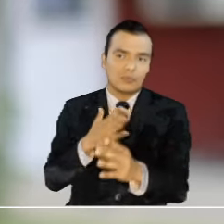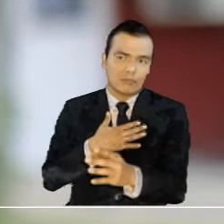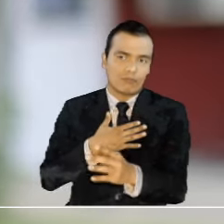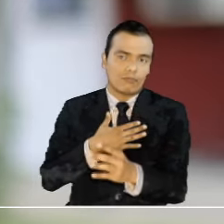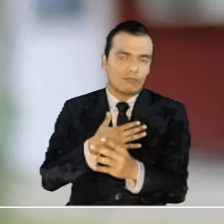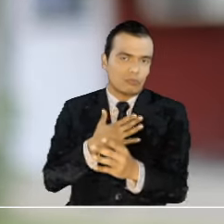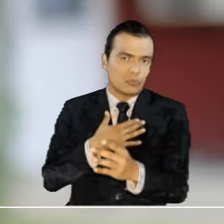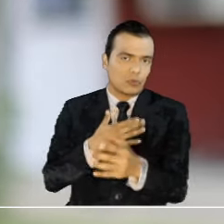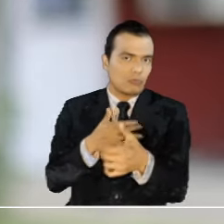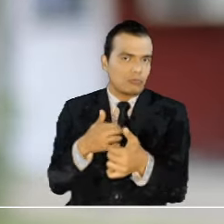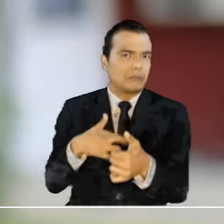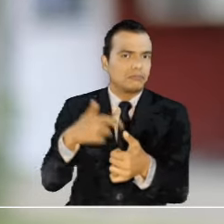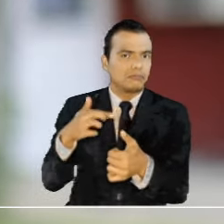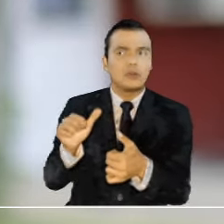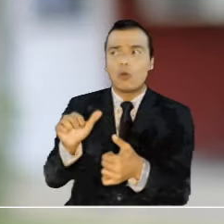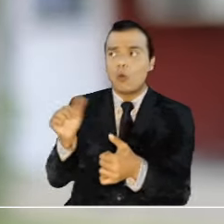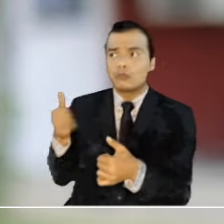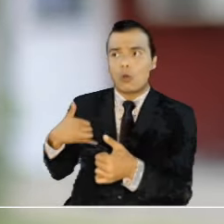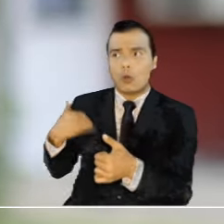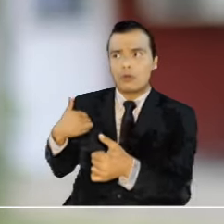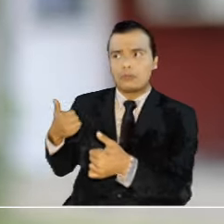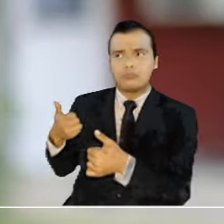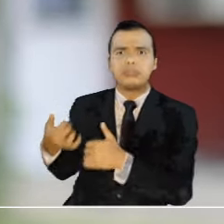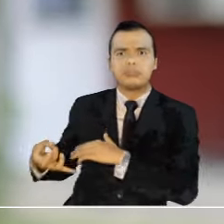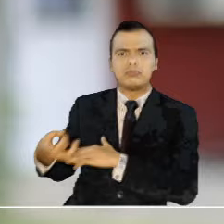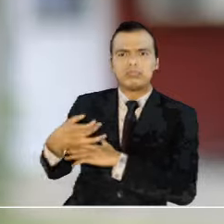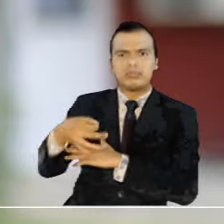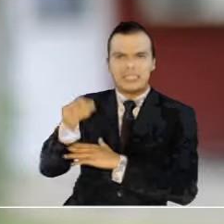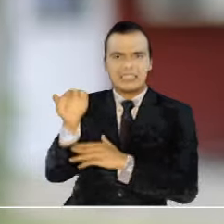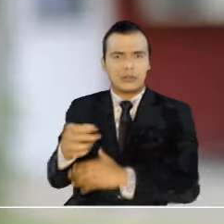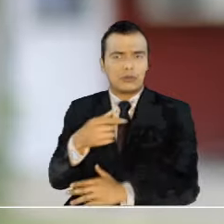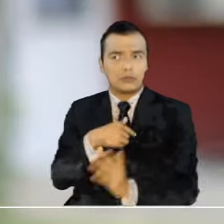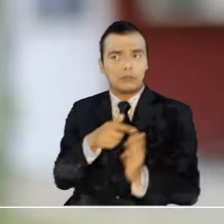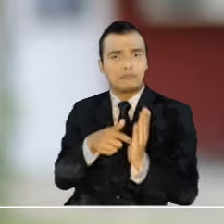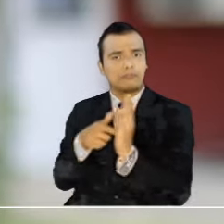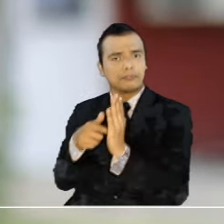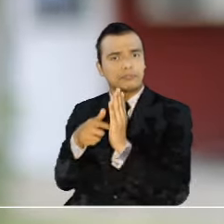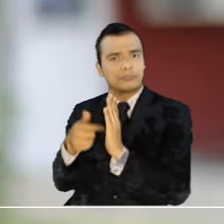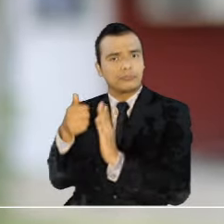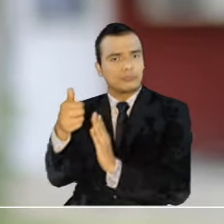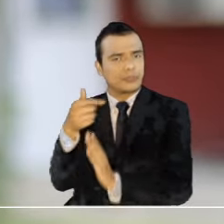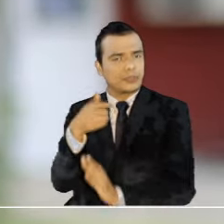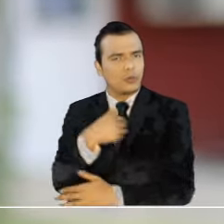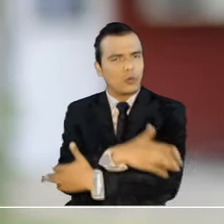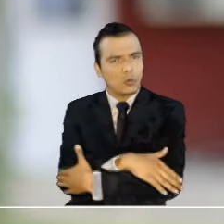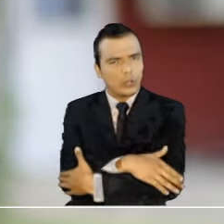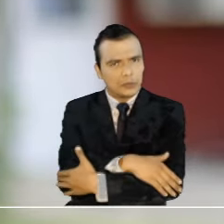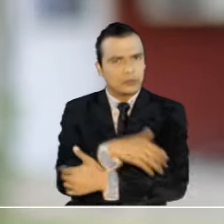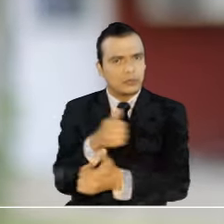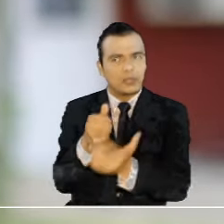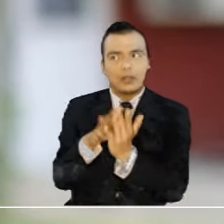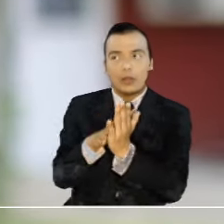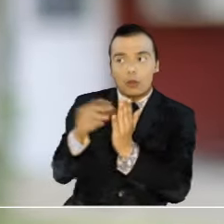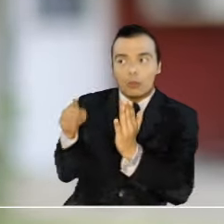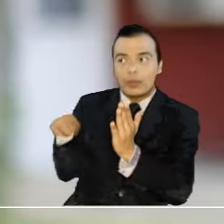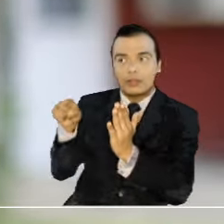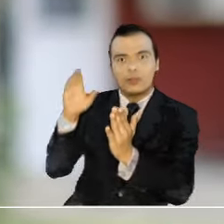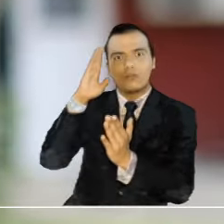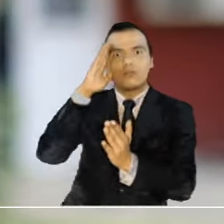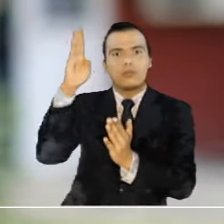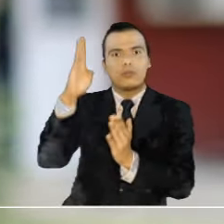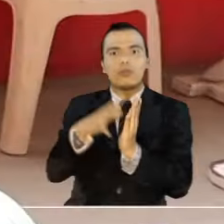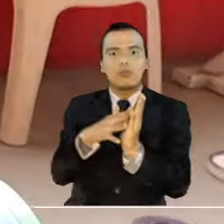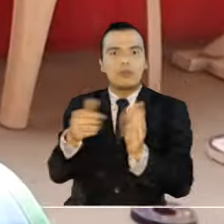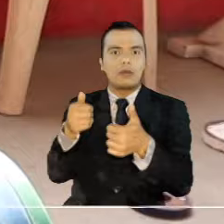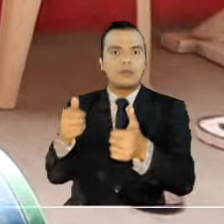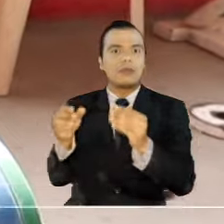de ser de una u otra forma el ejemplo para ellos de deportista, para que ellos en un futuro sean así como yo y puedan lograr también todos los